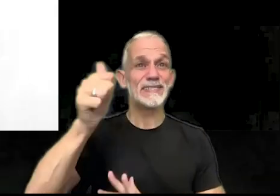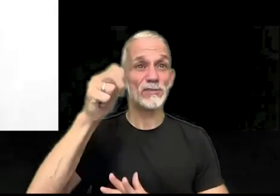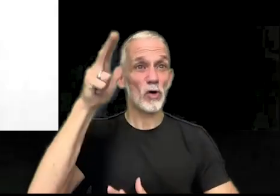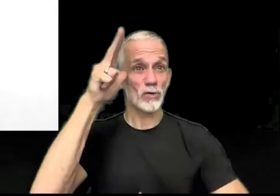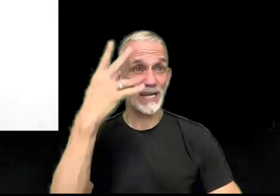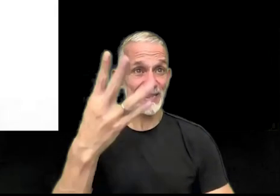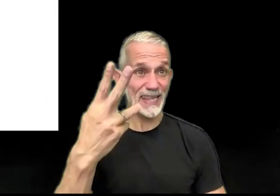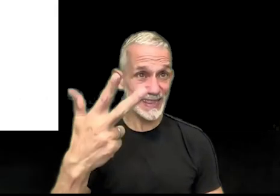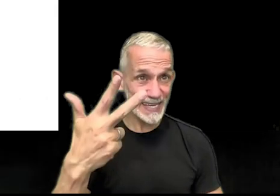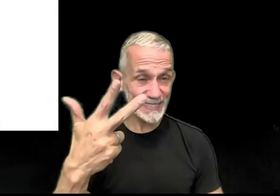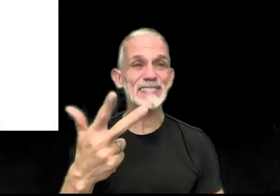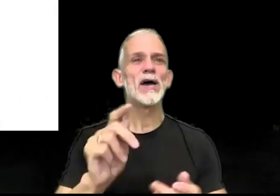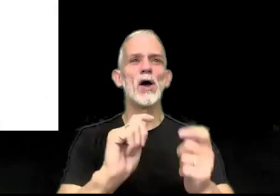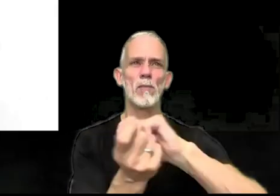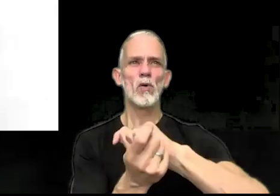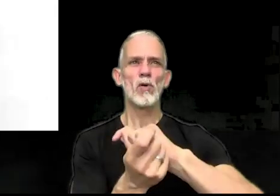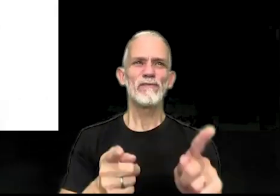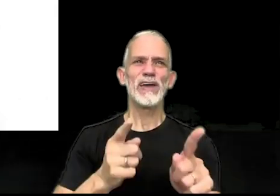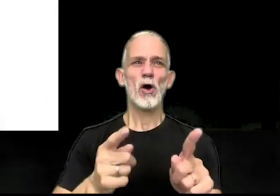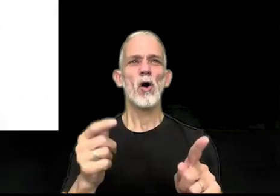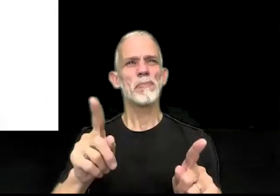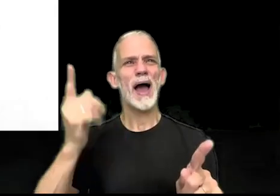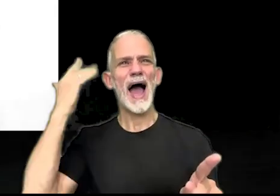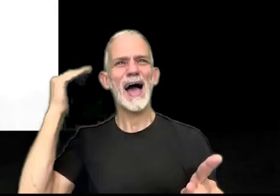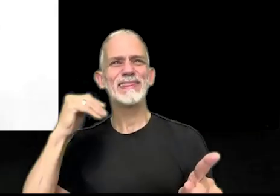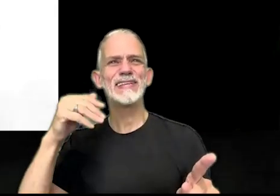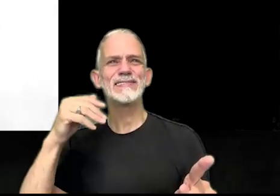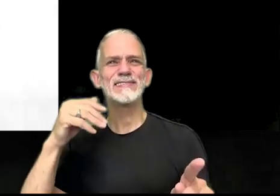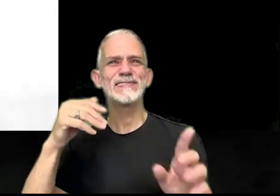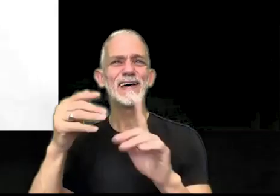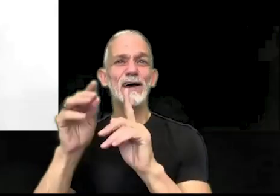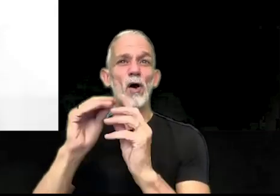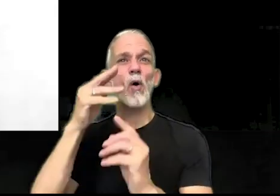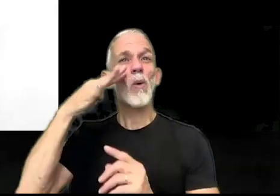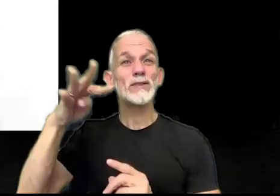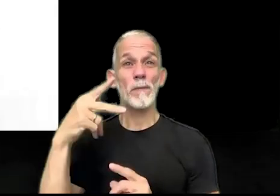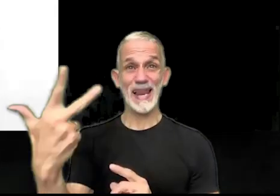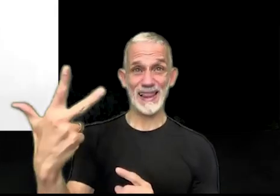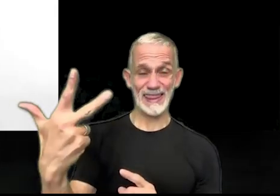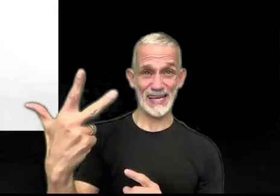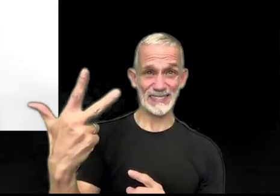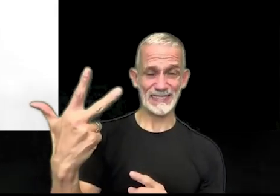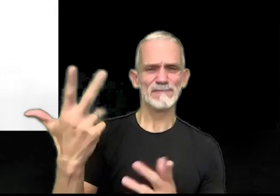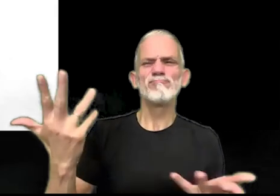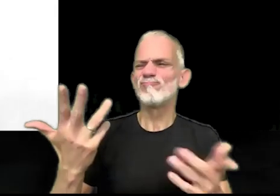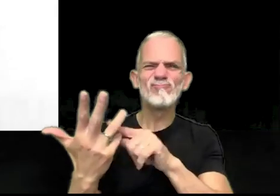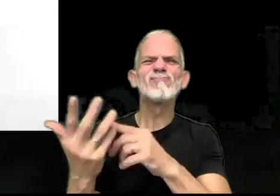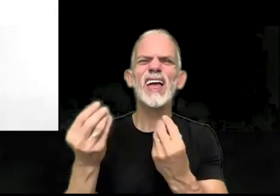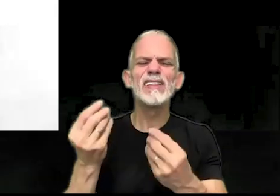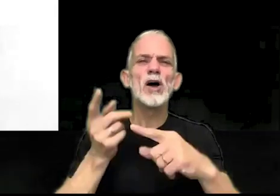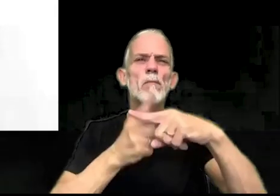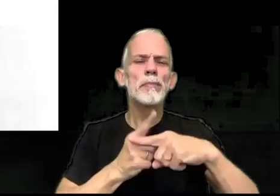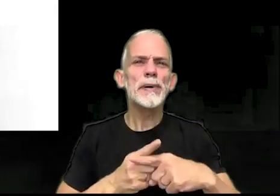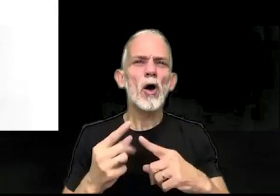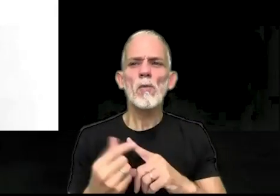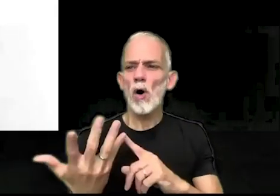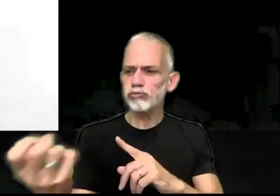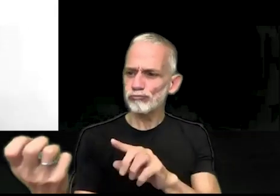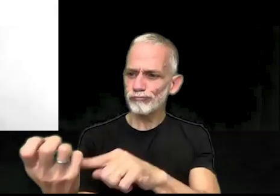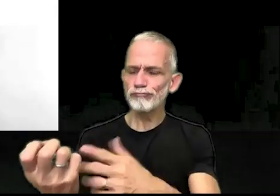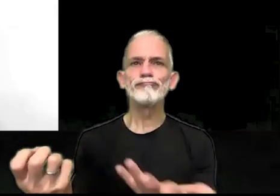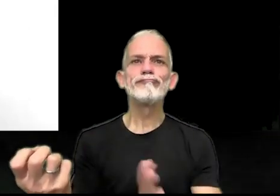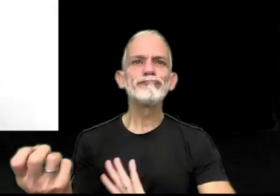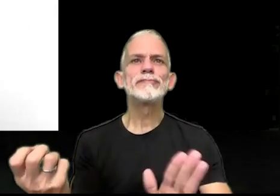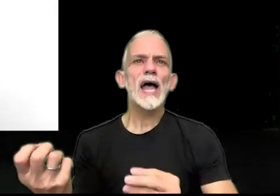5683 modificó a la resolución 4003, resolución que define cómo se calculan las